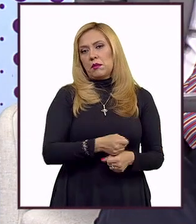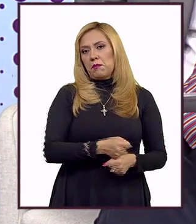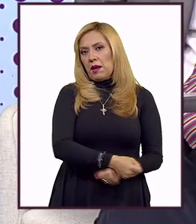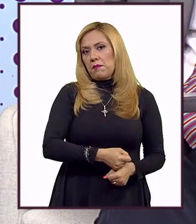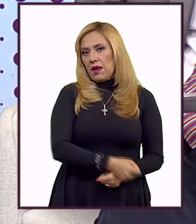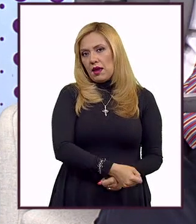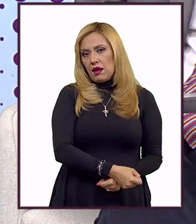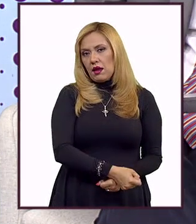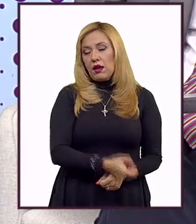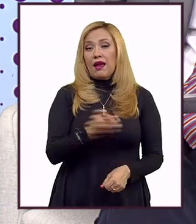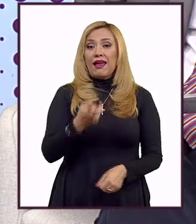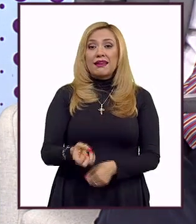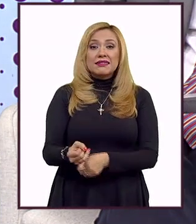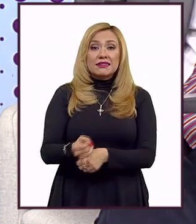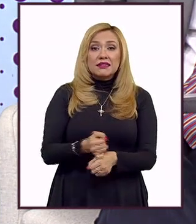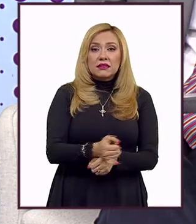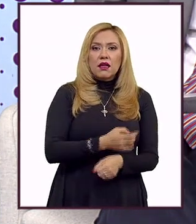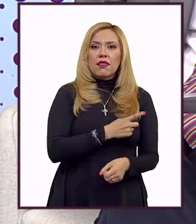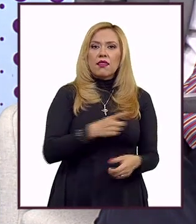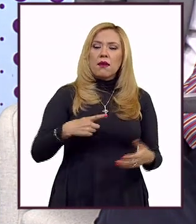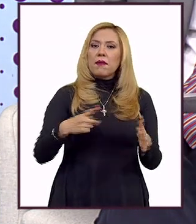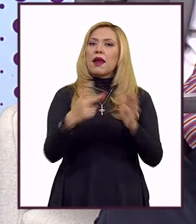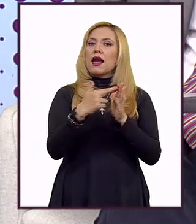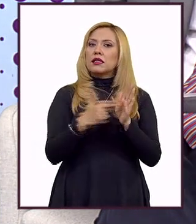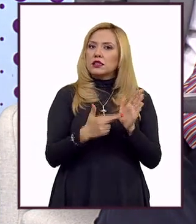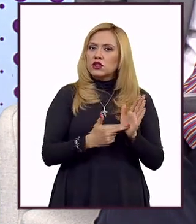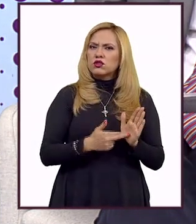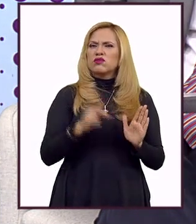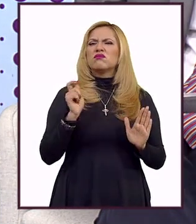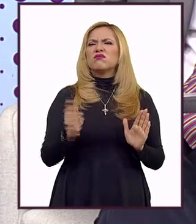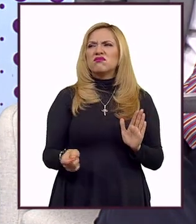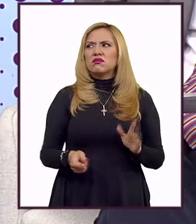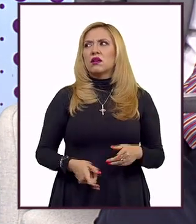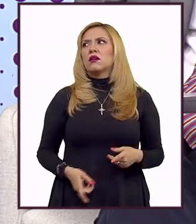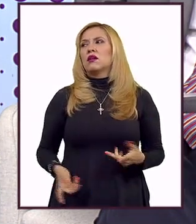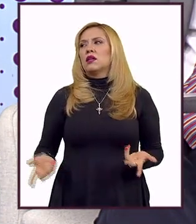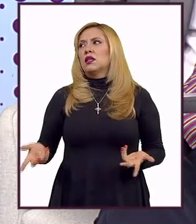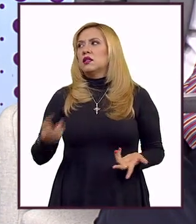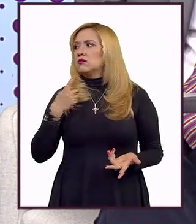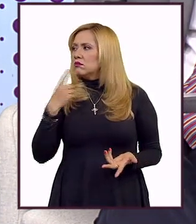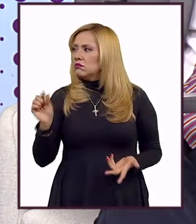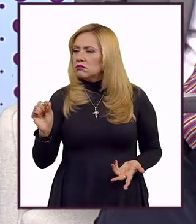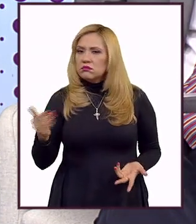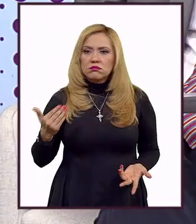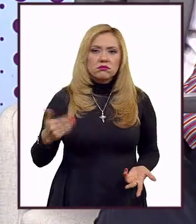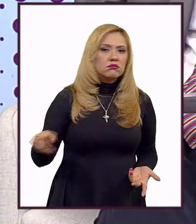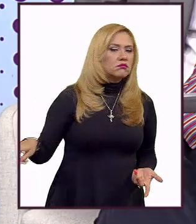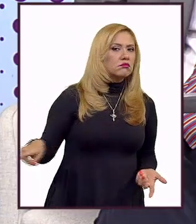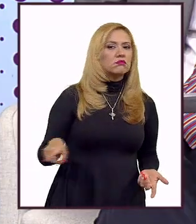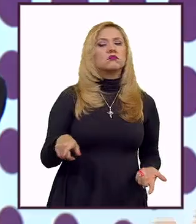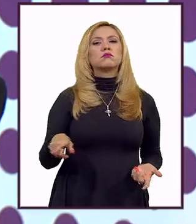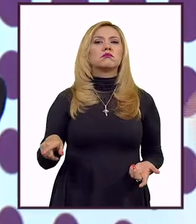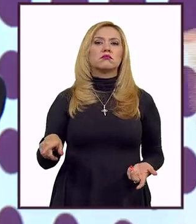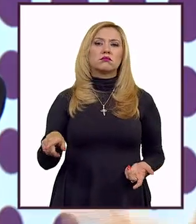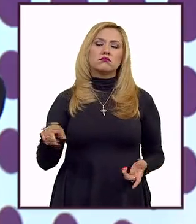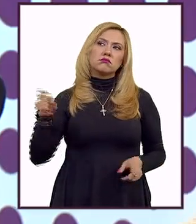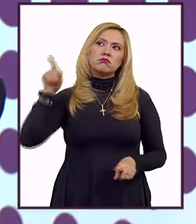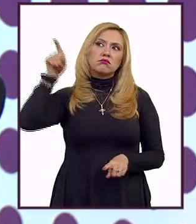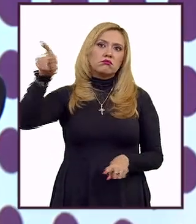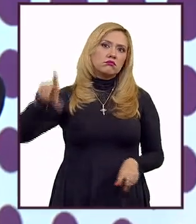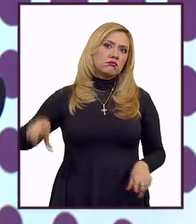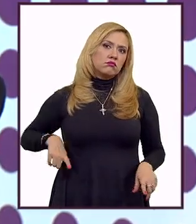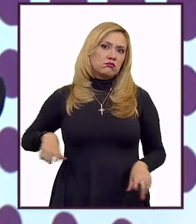esta investigación debe tener varios requisitos, entre los que destacan, lo mencionaban hace un momento, que de entrada le corresponde al